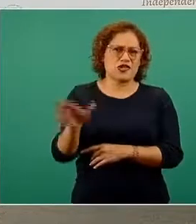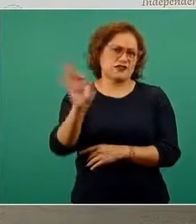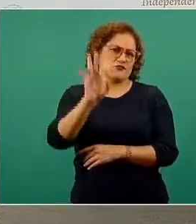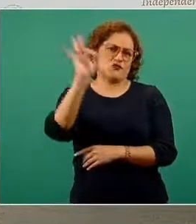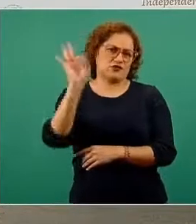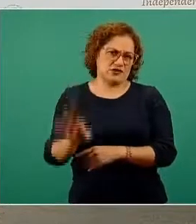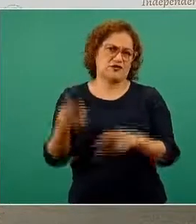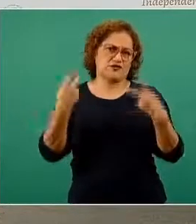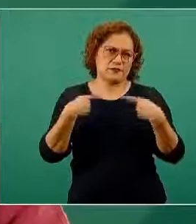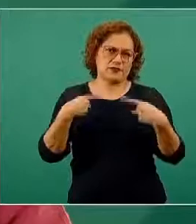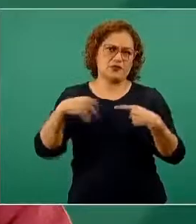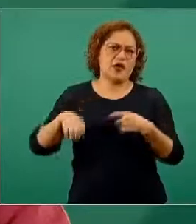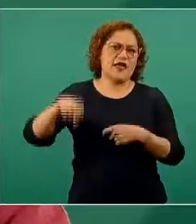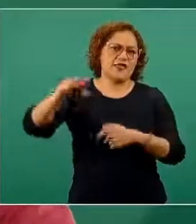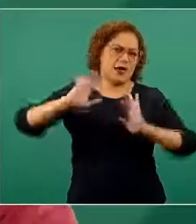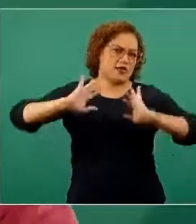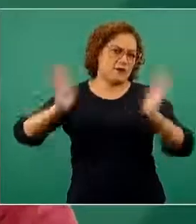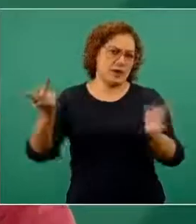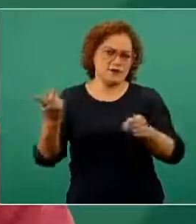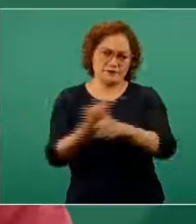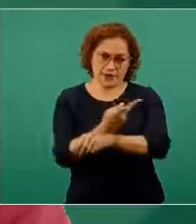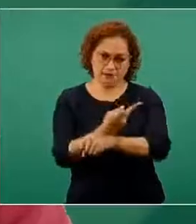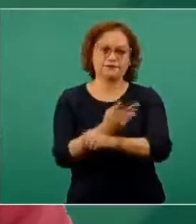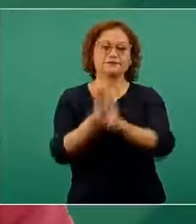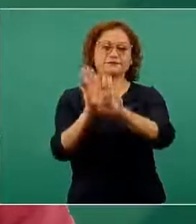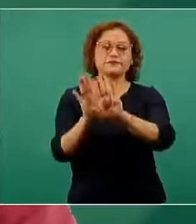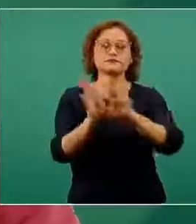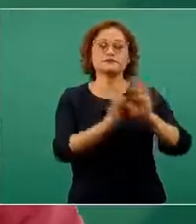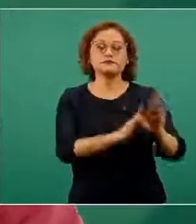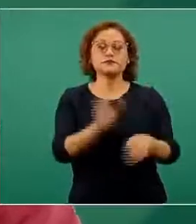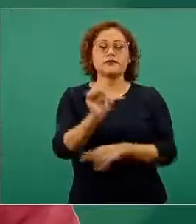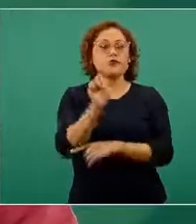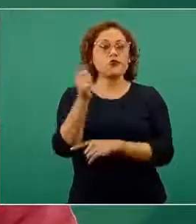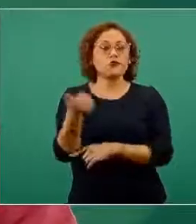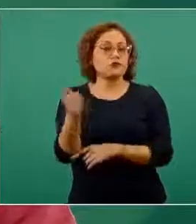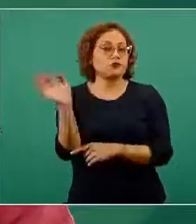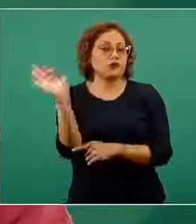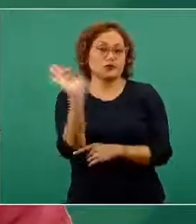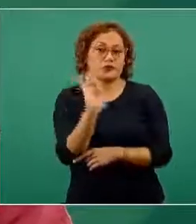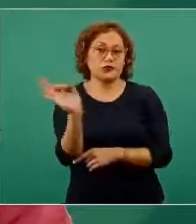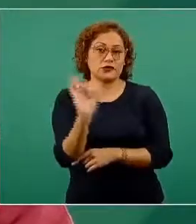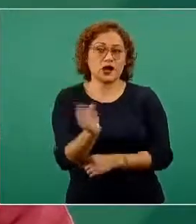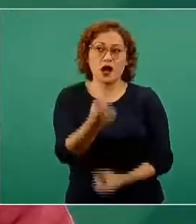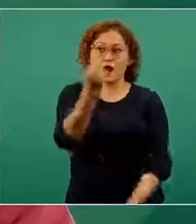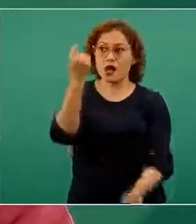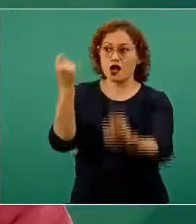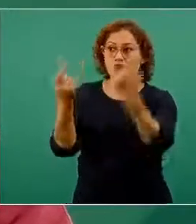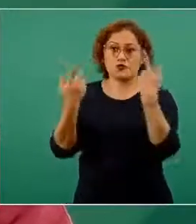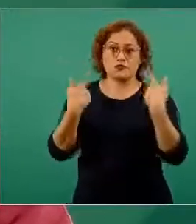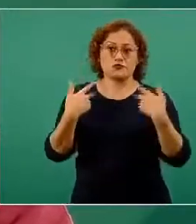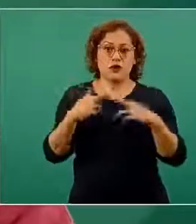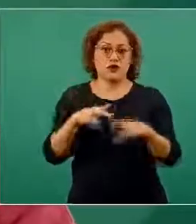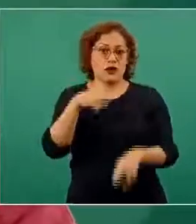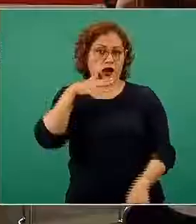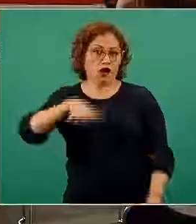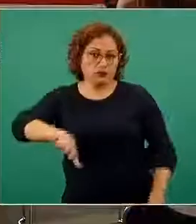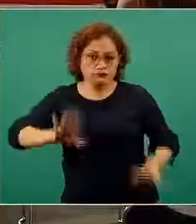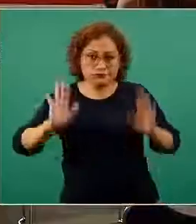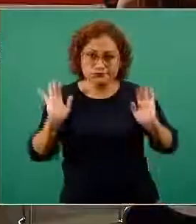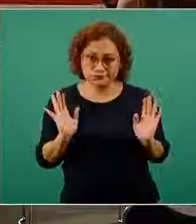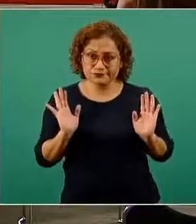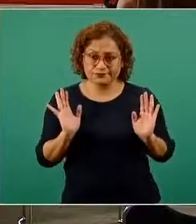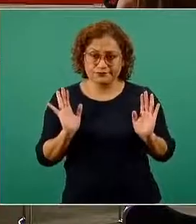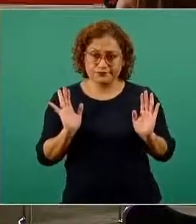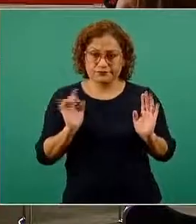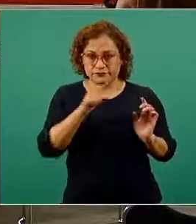más. Y otra situación que podría ocurrir, por supuesto, naturalmente, es que alguien desee no vacunarse. Recordar que la vacunación